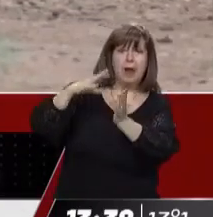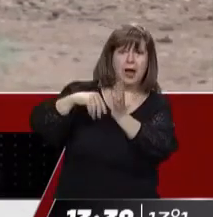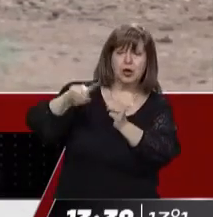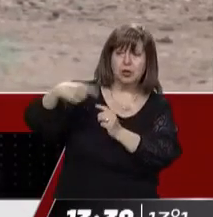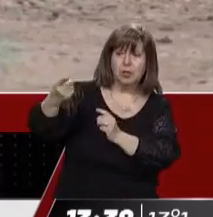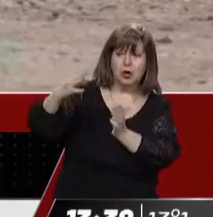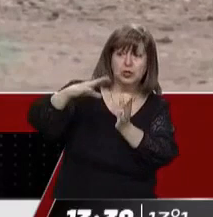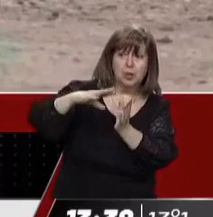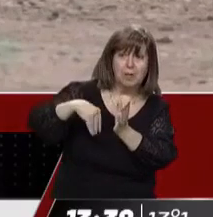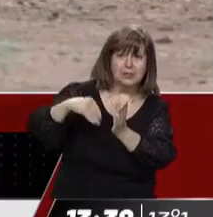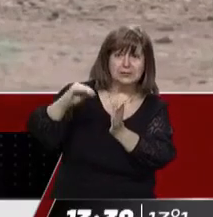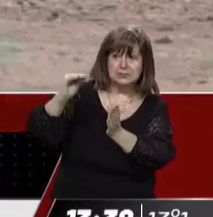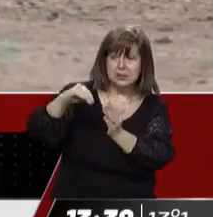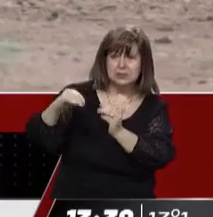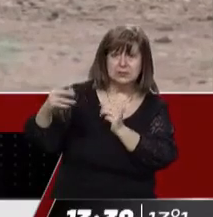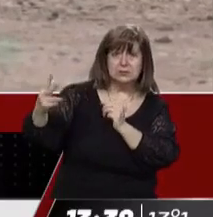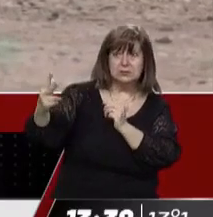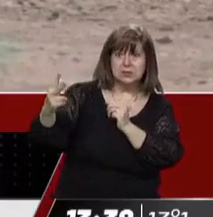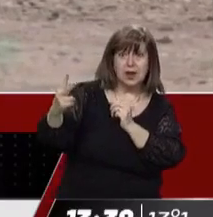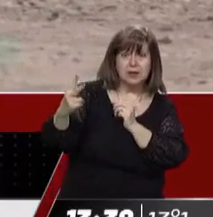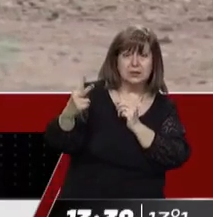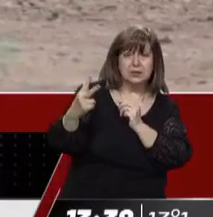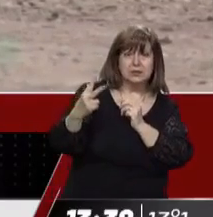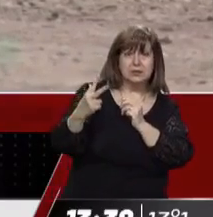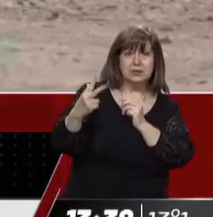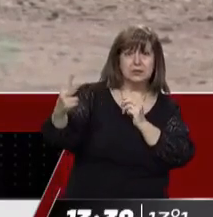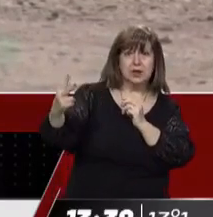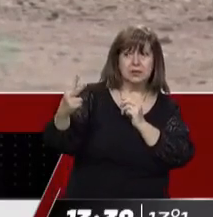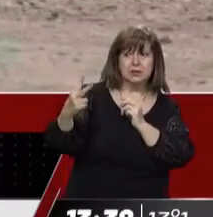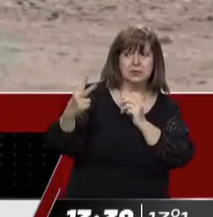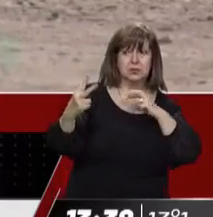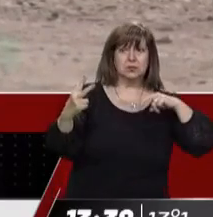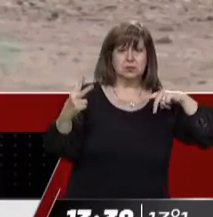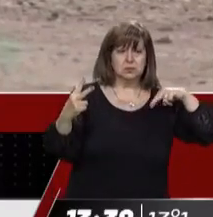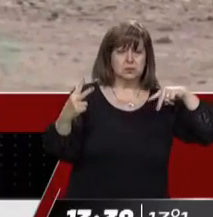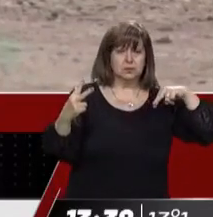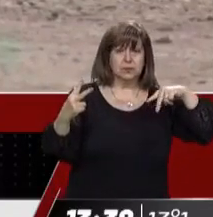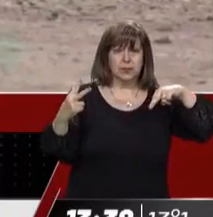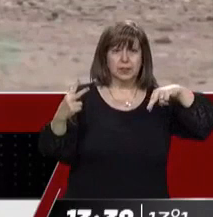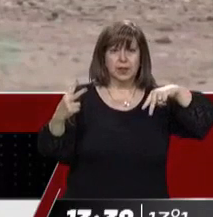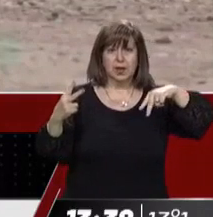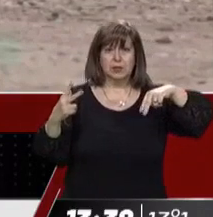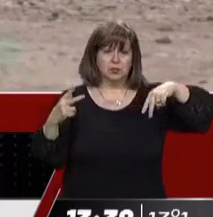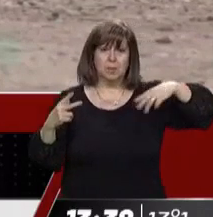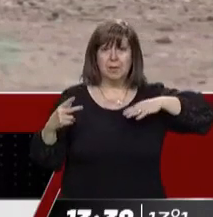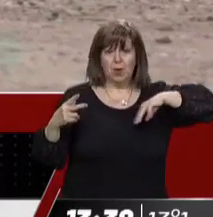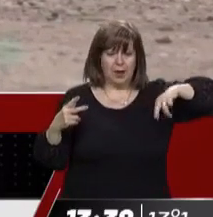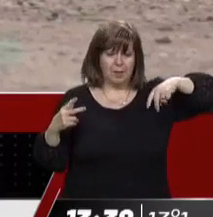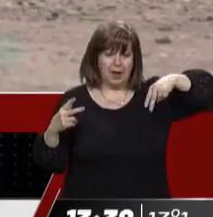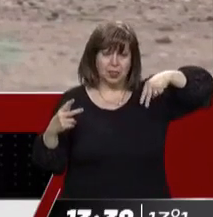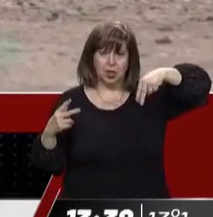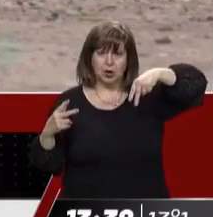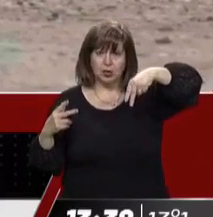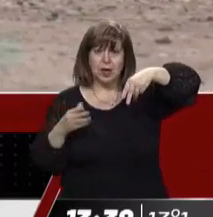otro más se empezaron así a acercarse a mí me brillaron al Canal